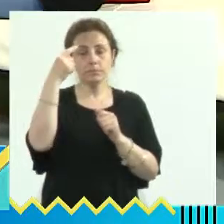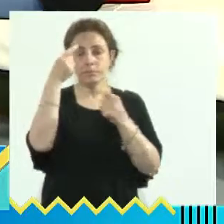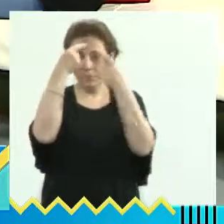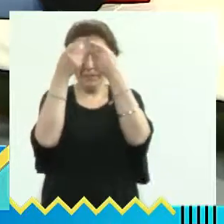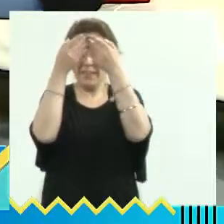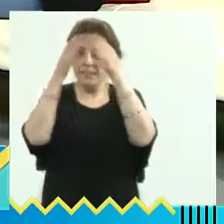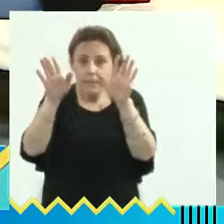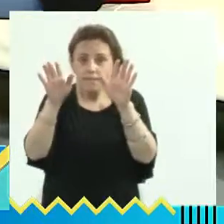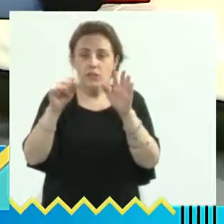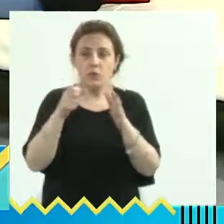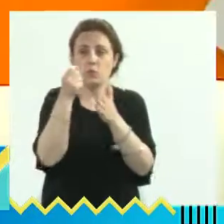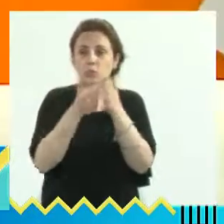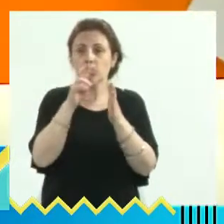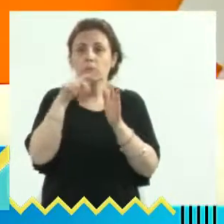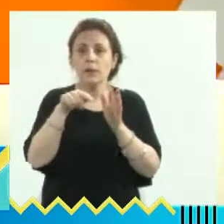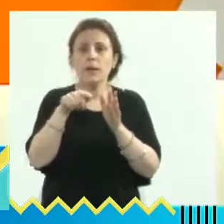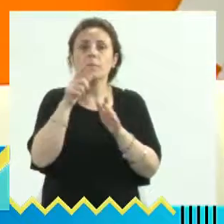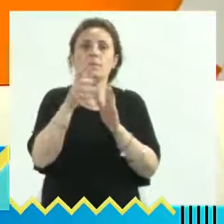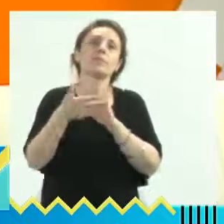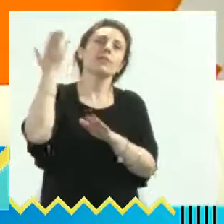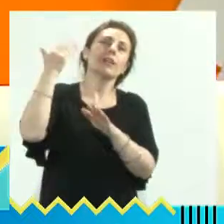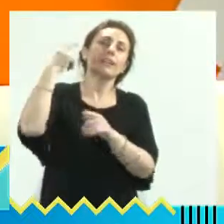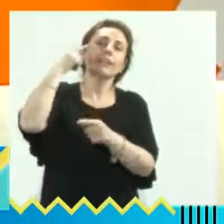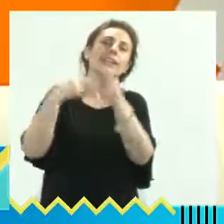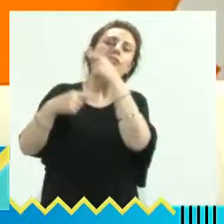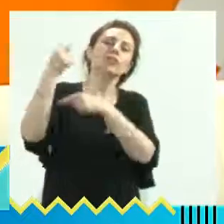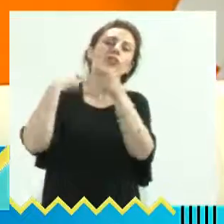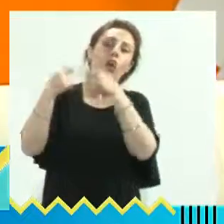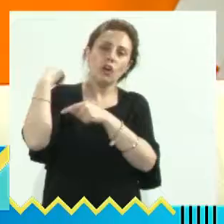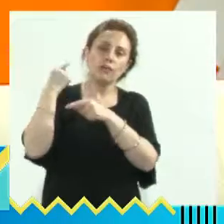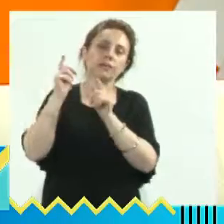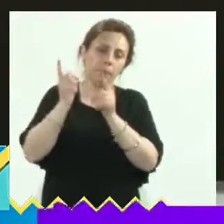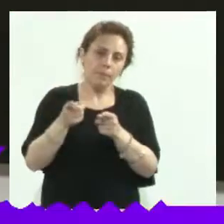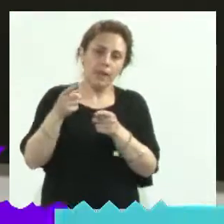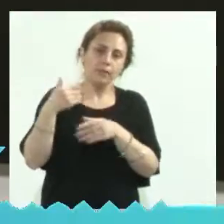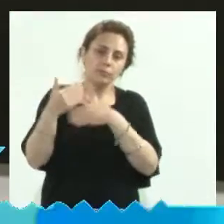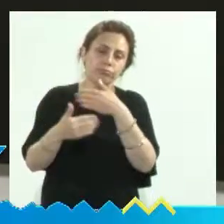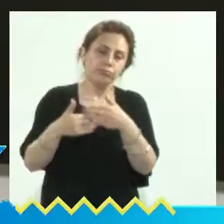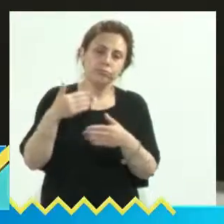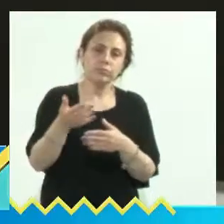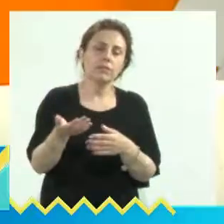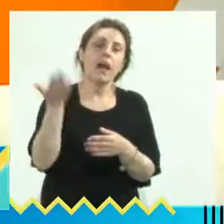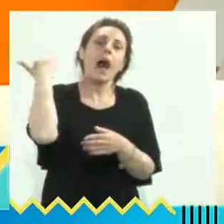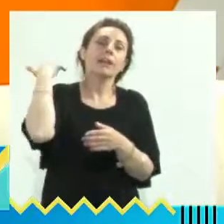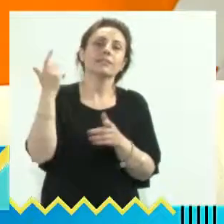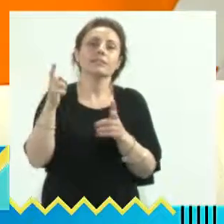la sufragista, ¿no? Me estaba yendo más atrás en la historia. Sí, también en aquella época,